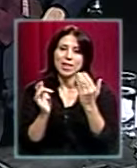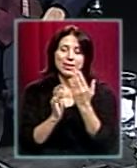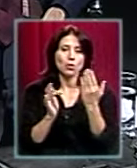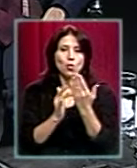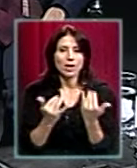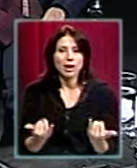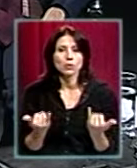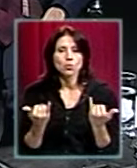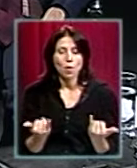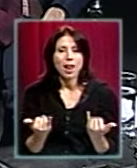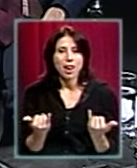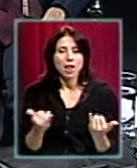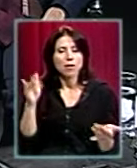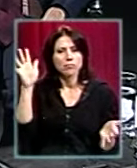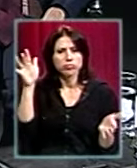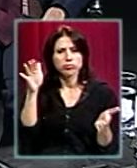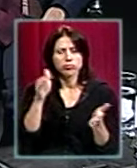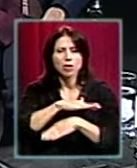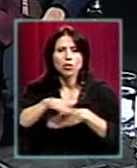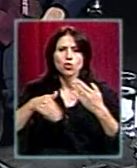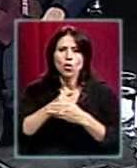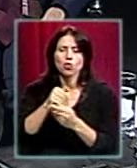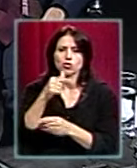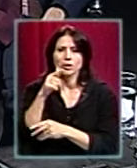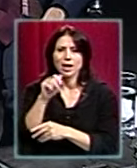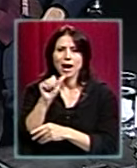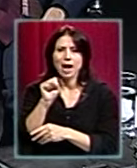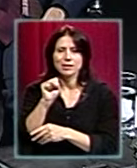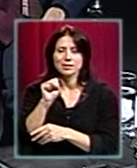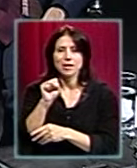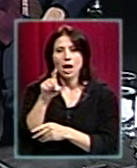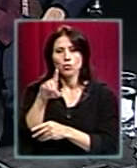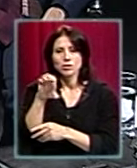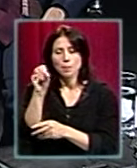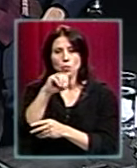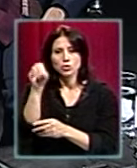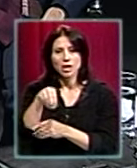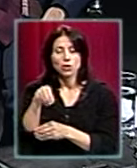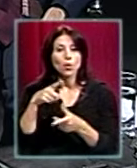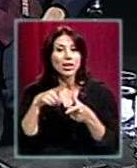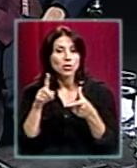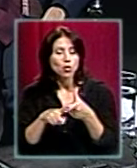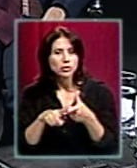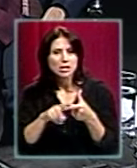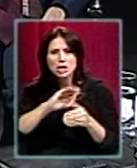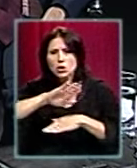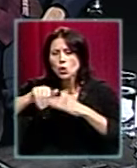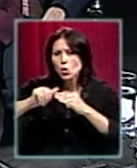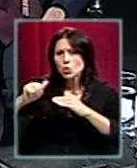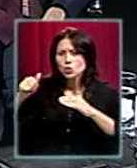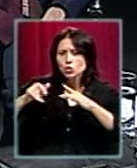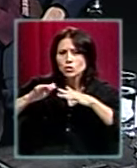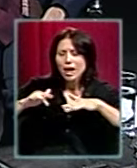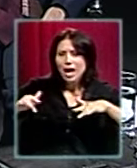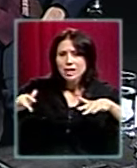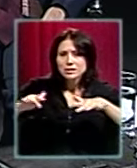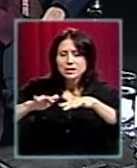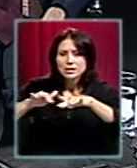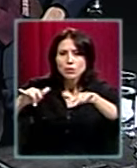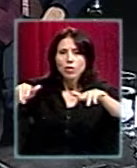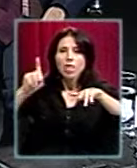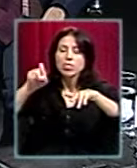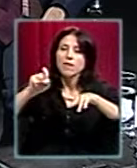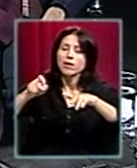tecnología actual reducir todos los gases a un 100%. Entonces el resto de los gases de efecto invernadero debían ser mitigados